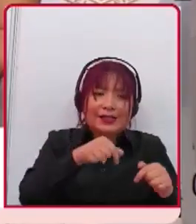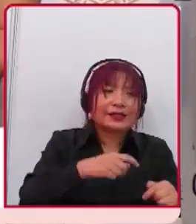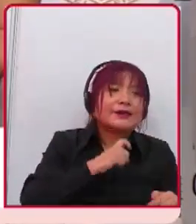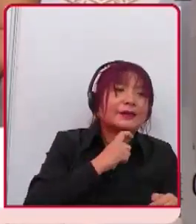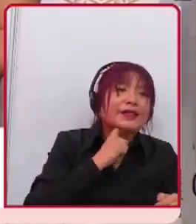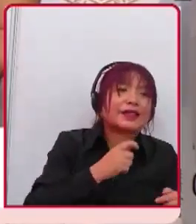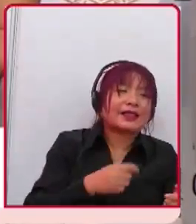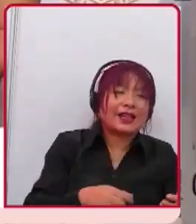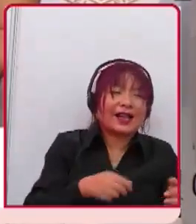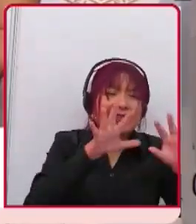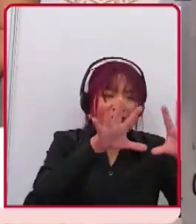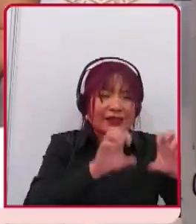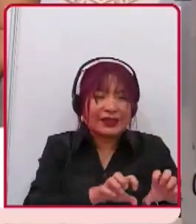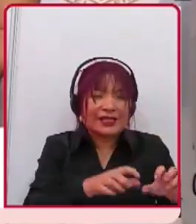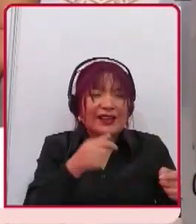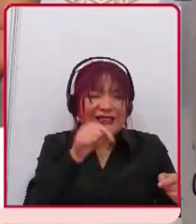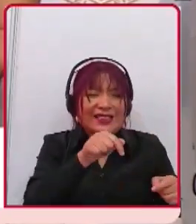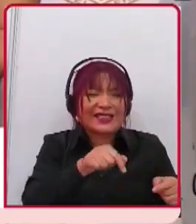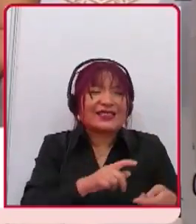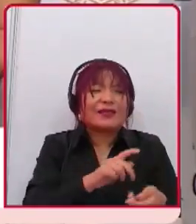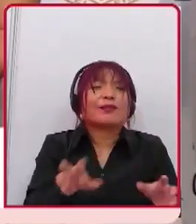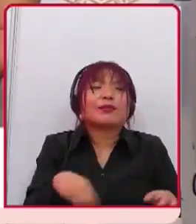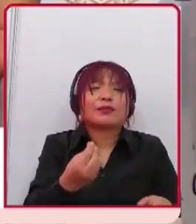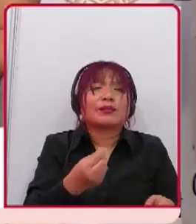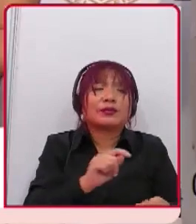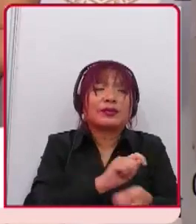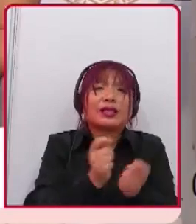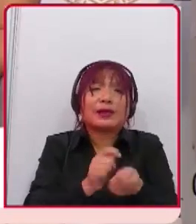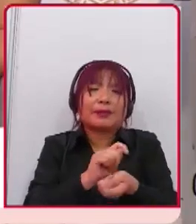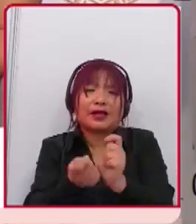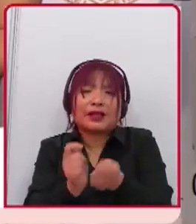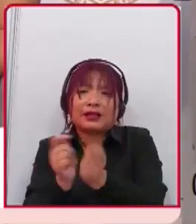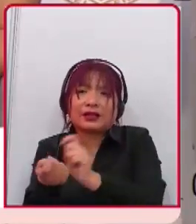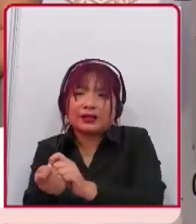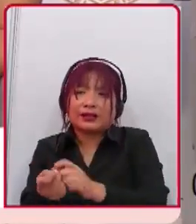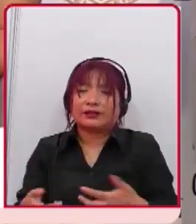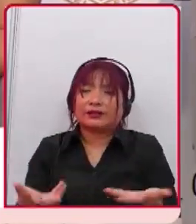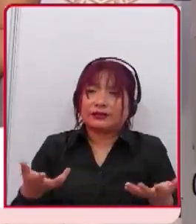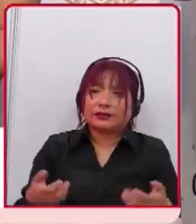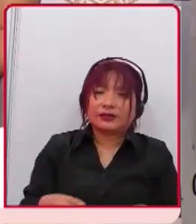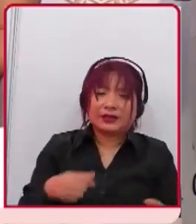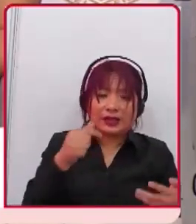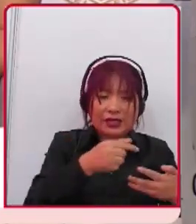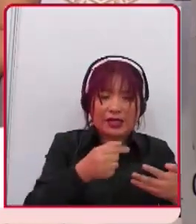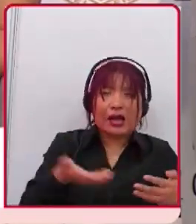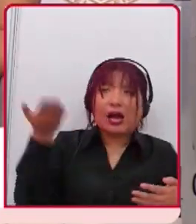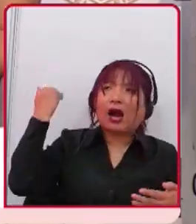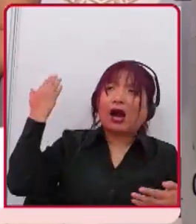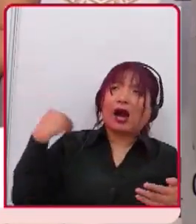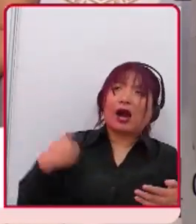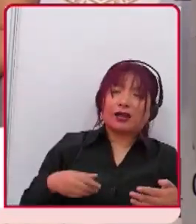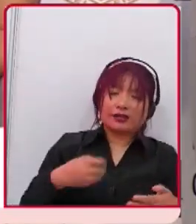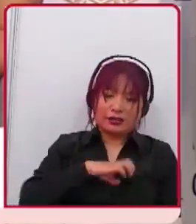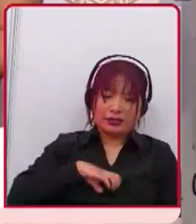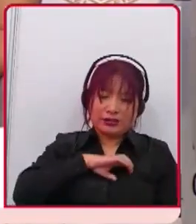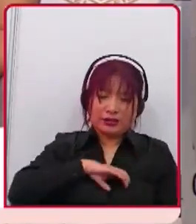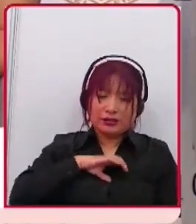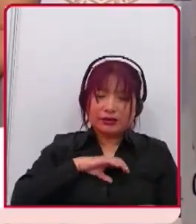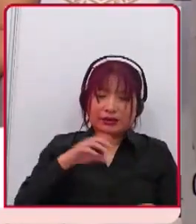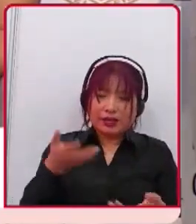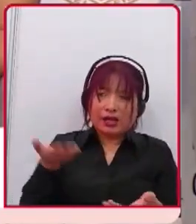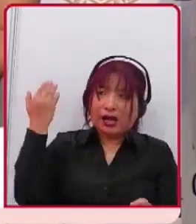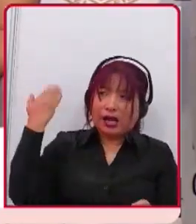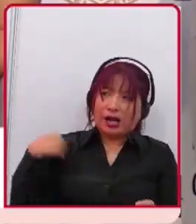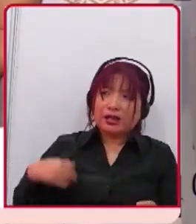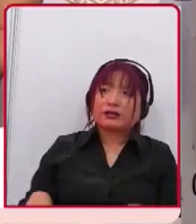efecto de evaluación de contraste de datos porque la mineralogía es cambiante? Correcto. En esos periodos había unas características mineralógicas, en estos